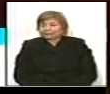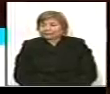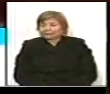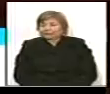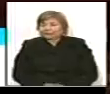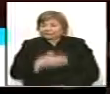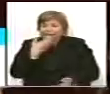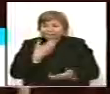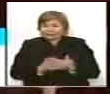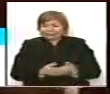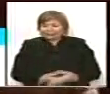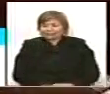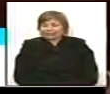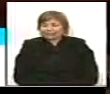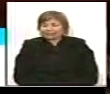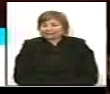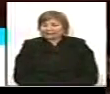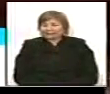Gracias.